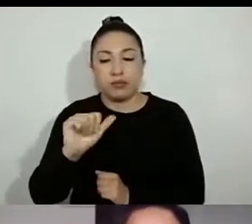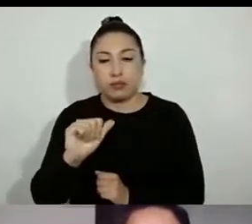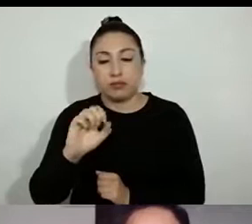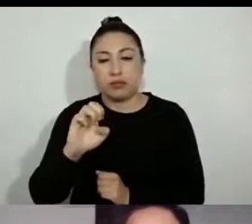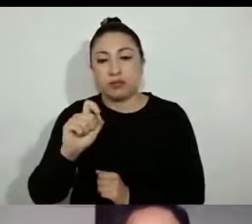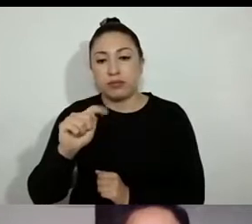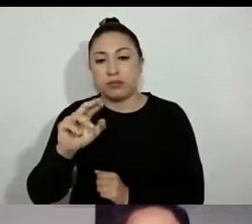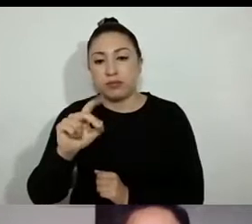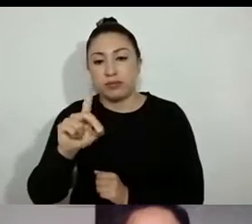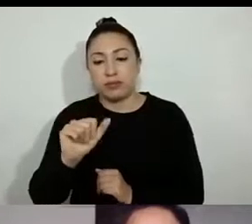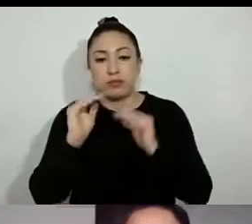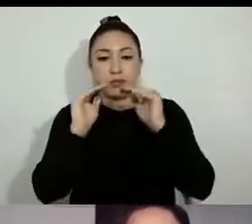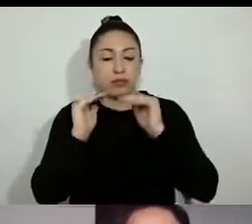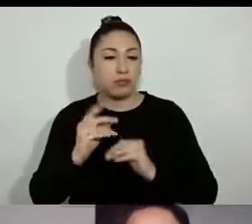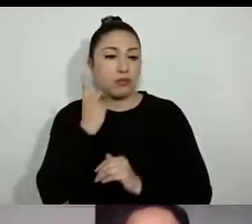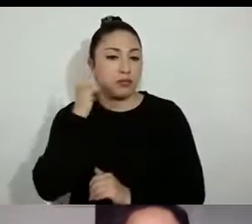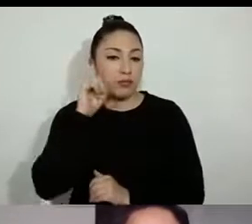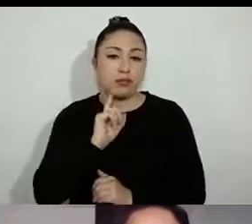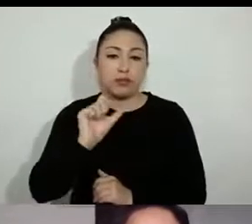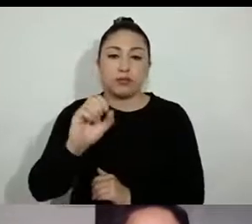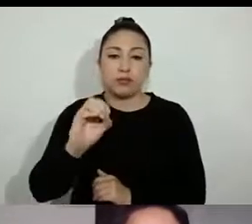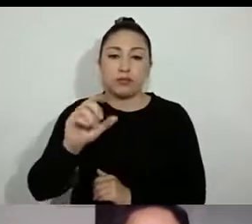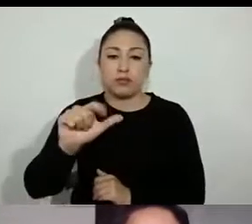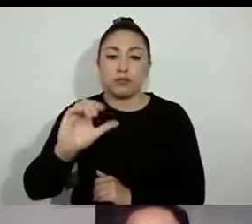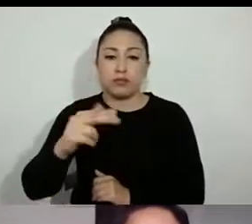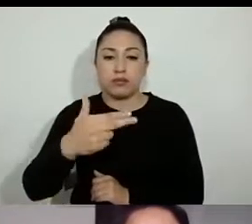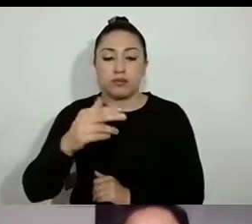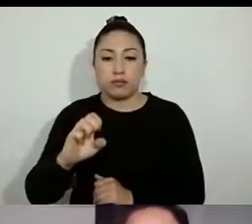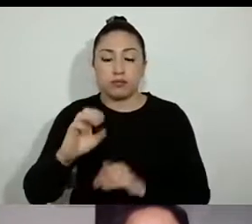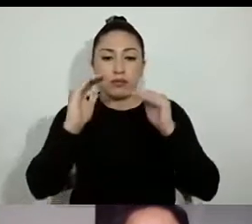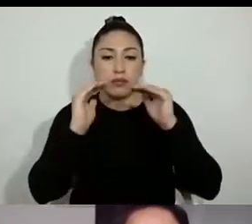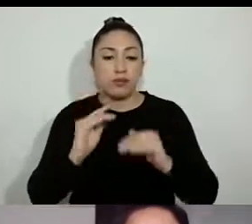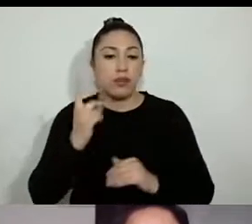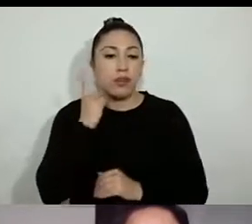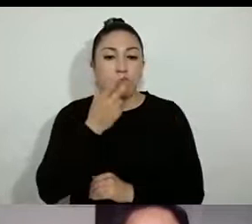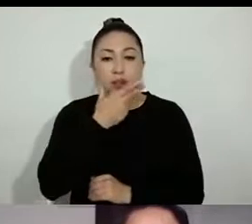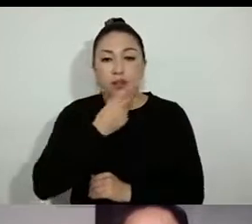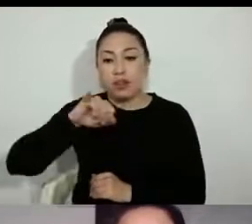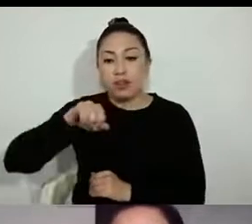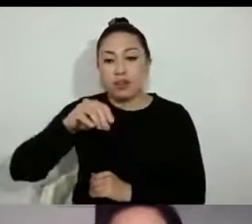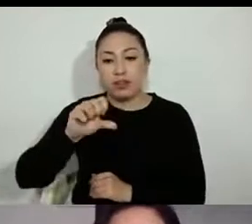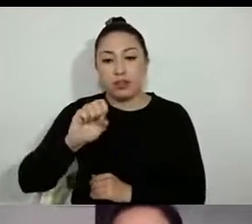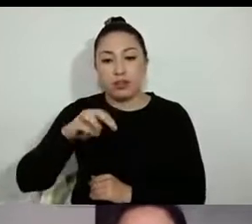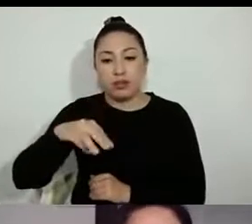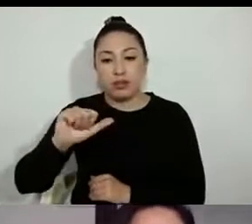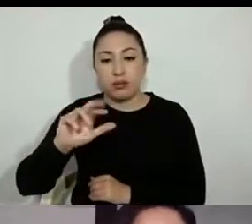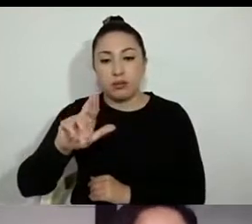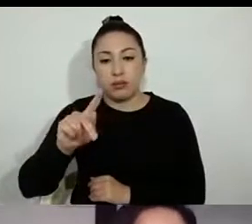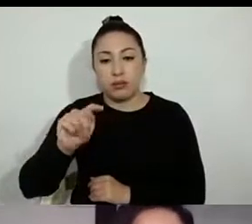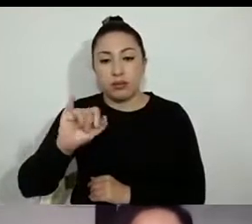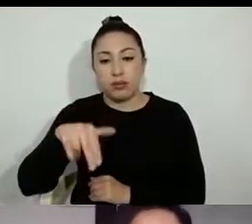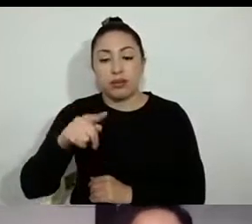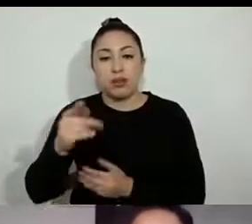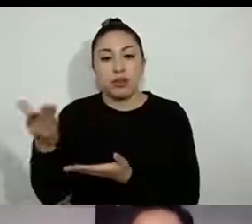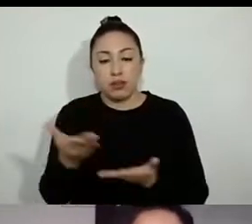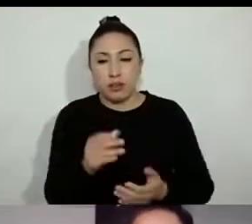Diputada María Guadalupe Aguilar Solache. Diputado José Martín Padilla Sánchez. Martín Padilla, presente.